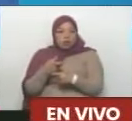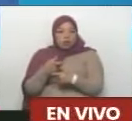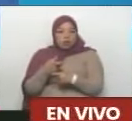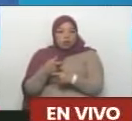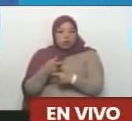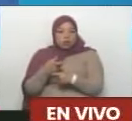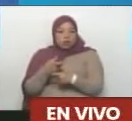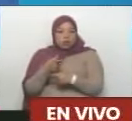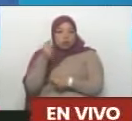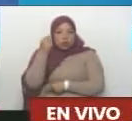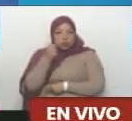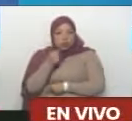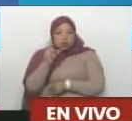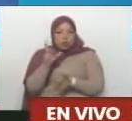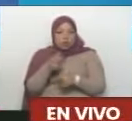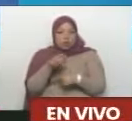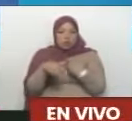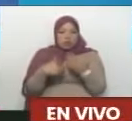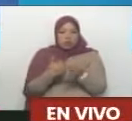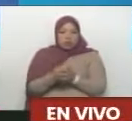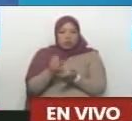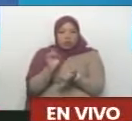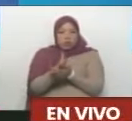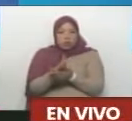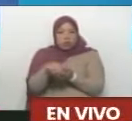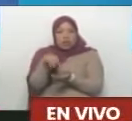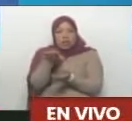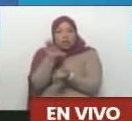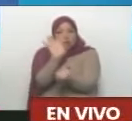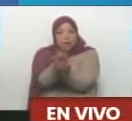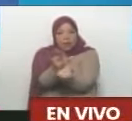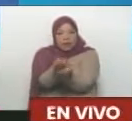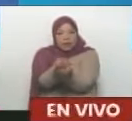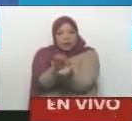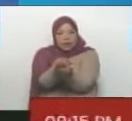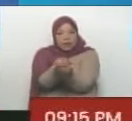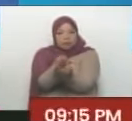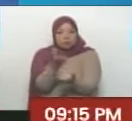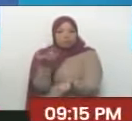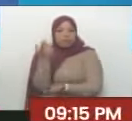Anzoátegui, Monagas, Sucre, y dejaste por fuera Nueva Esparta.